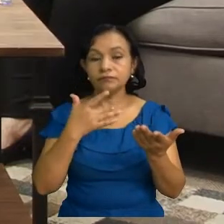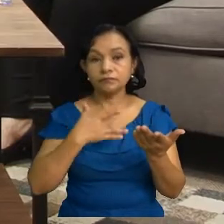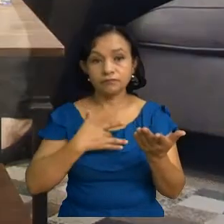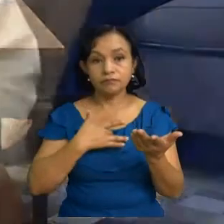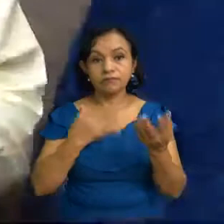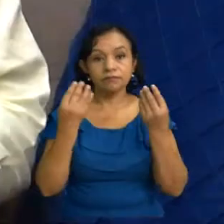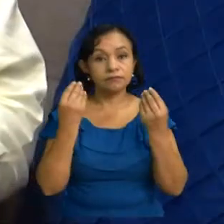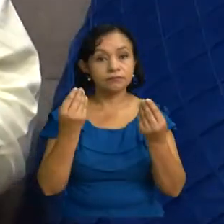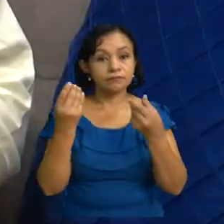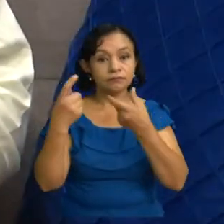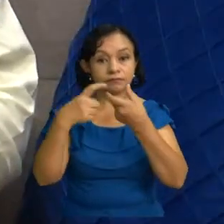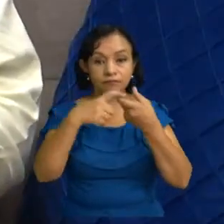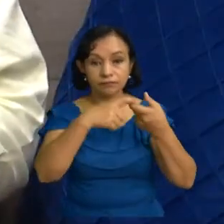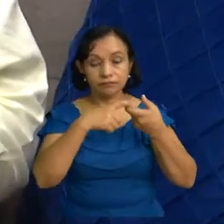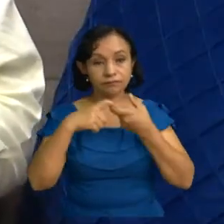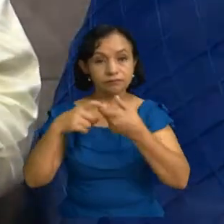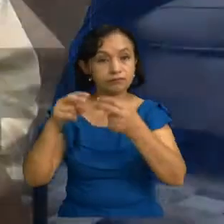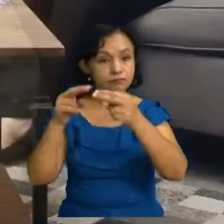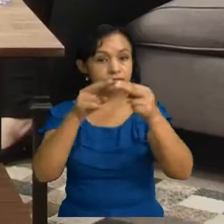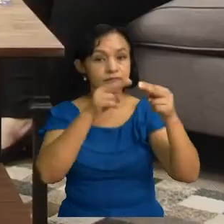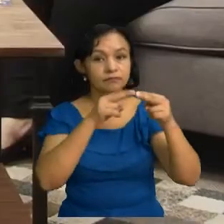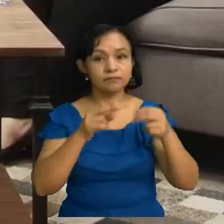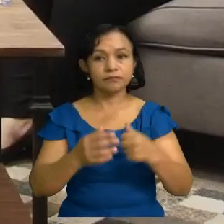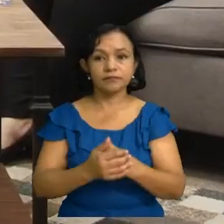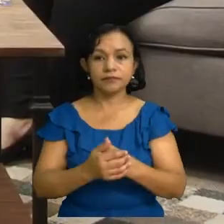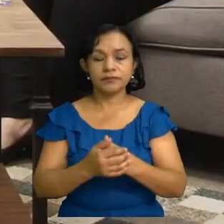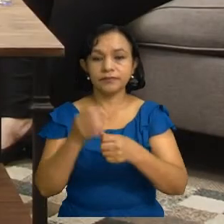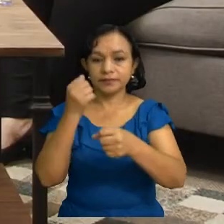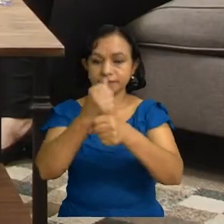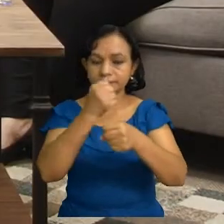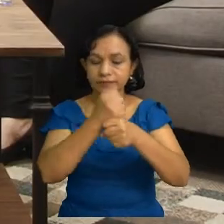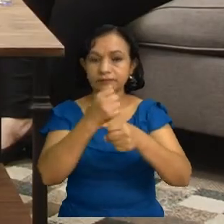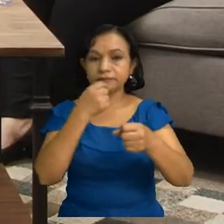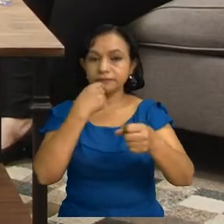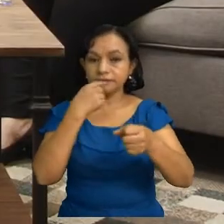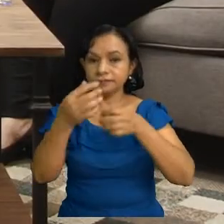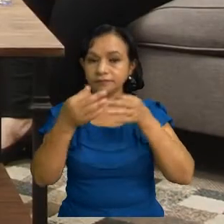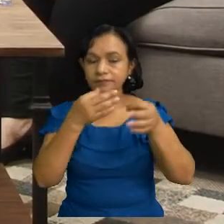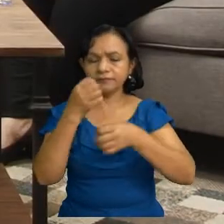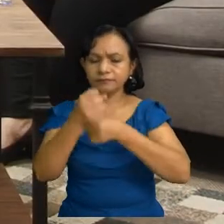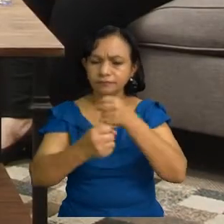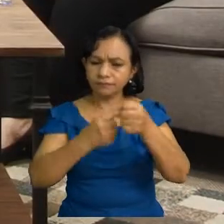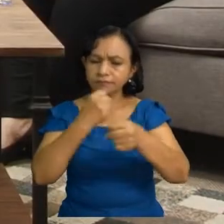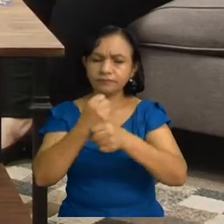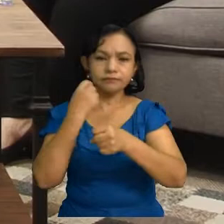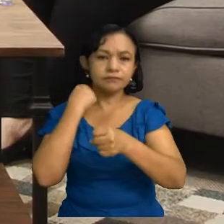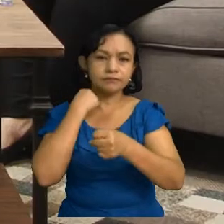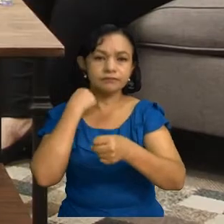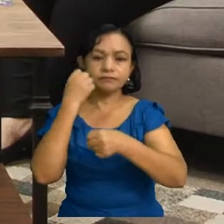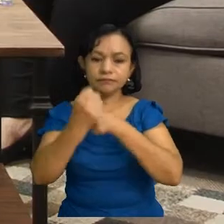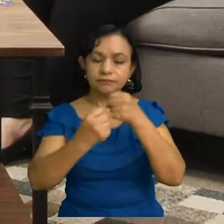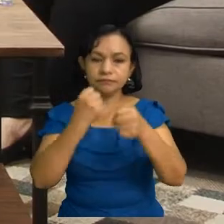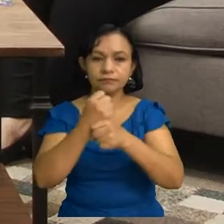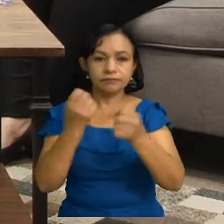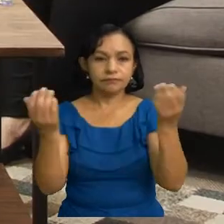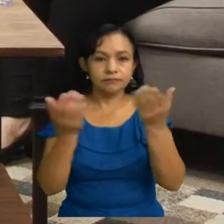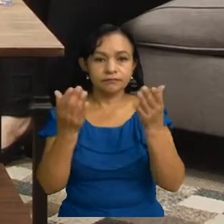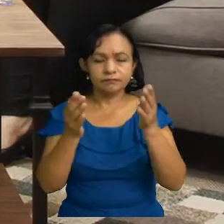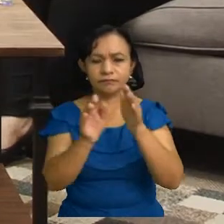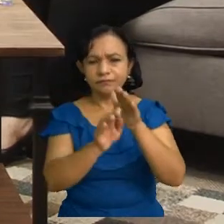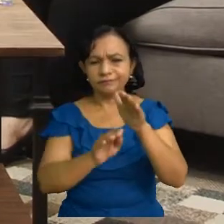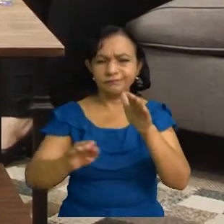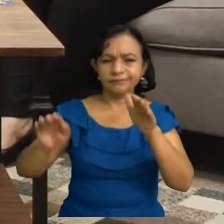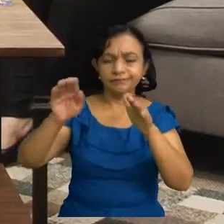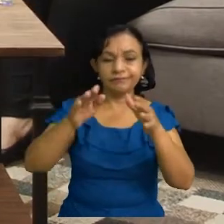coordinación si nosotros hemos estado destacamos año con año el aumento de protagonistas que se